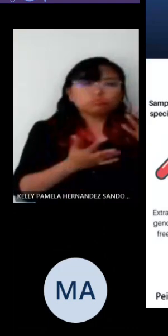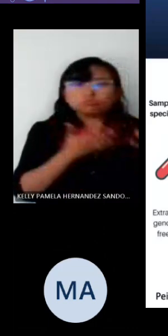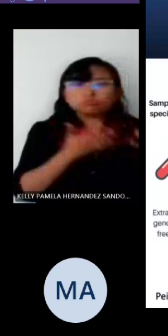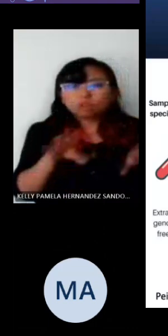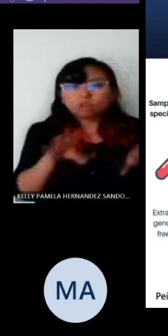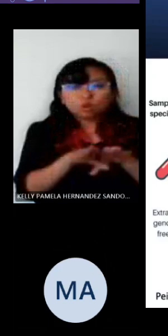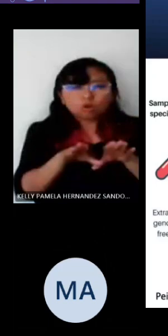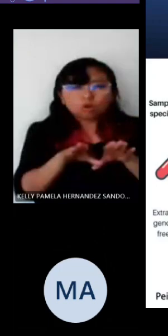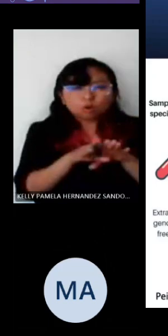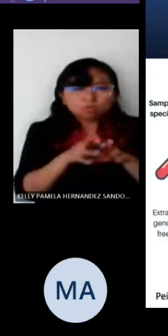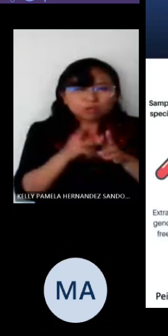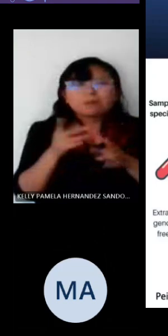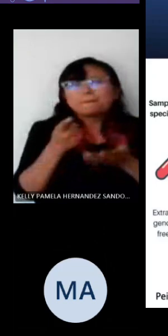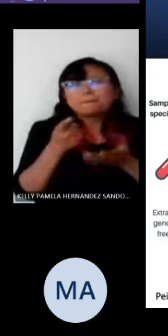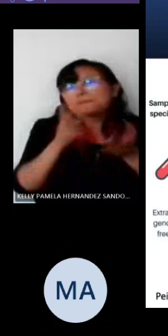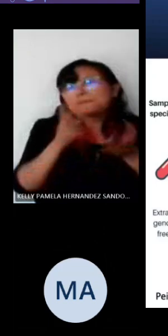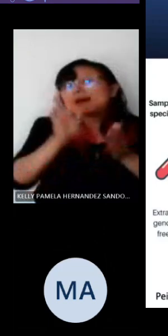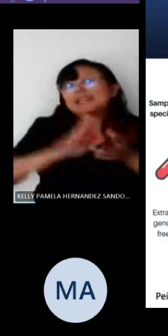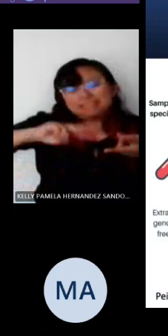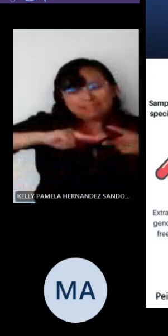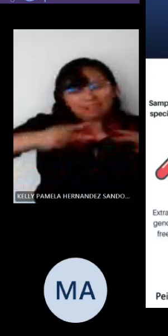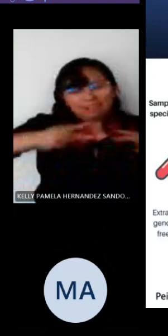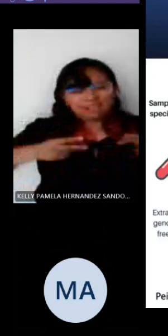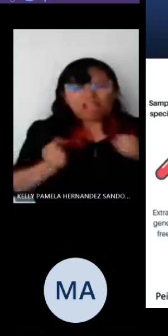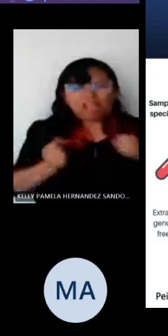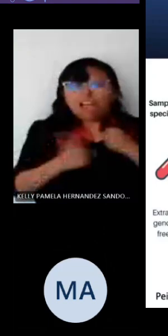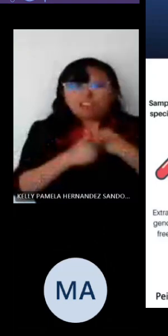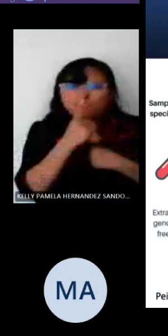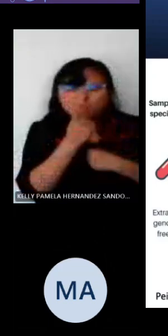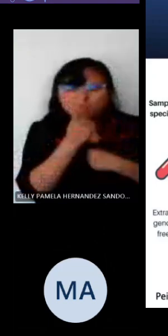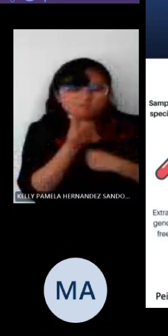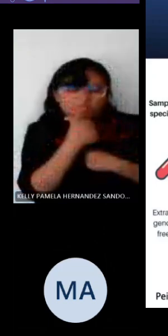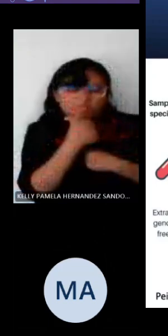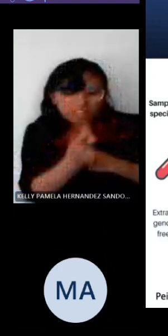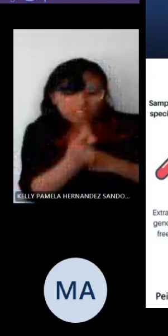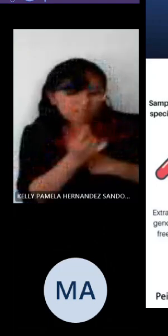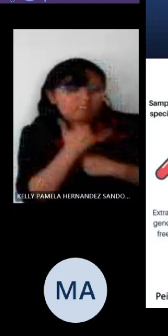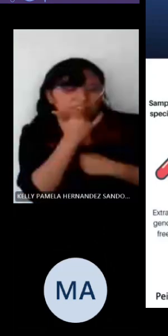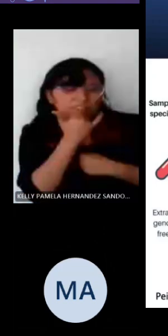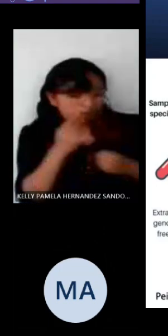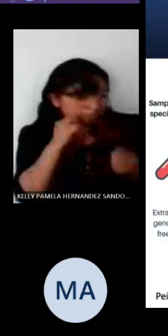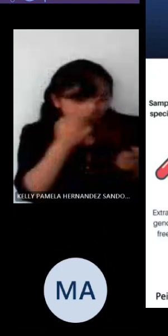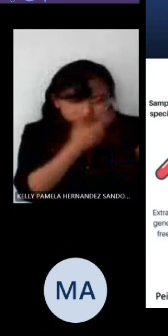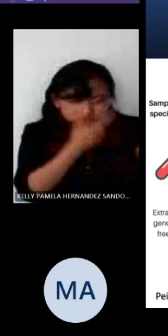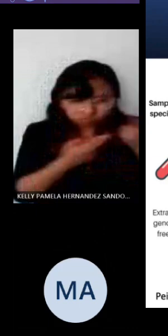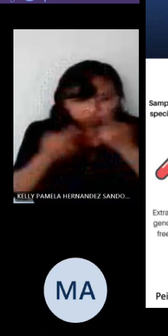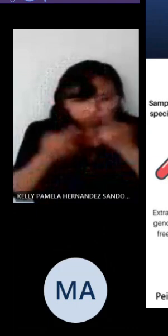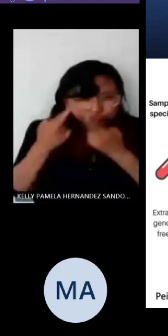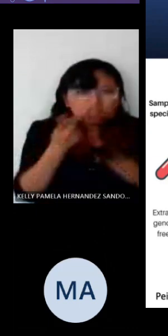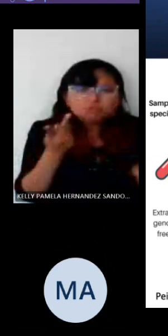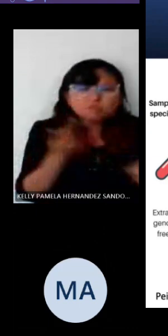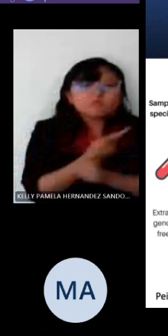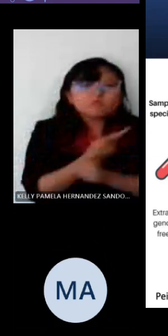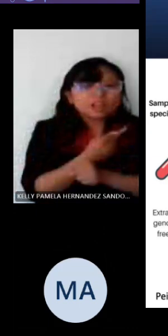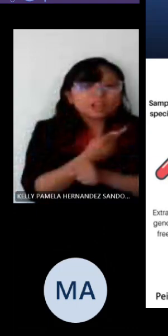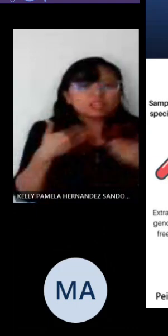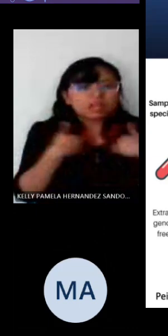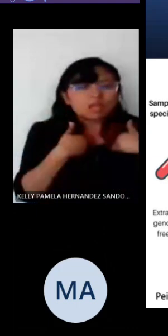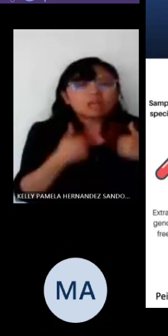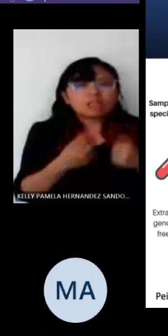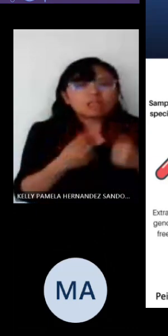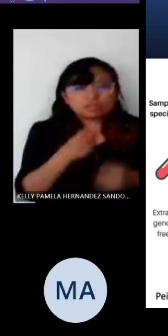identificar faltas de ortografía. Entonces, ¿qué es lo que hacemos en un diagnóstico molecular? Lo primero que pasa en el diagnóstico molecular es que tenemos que